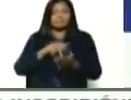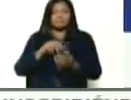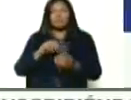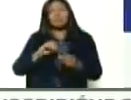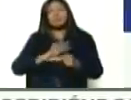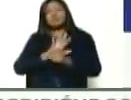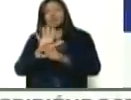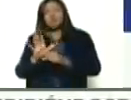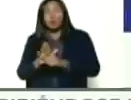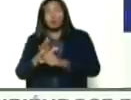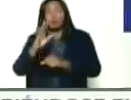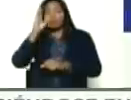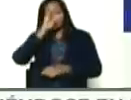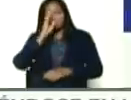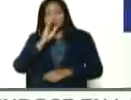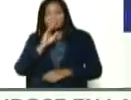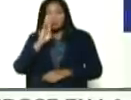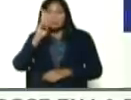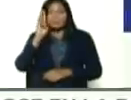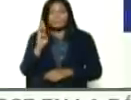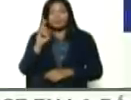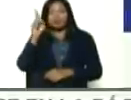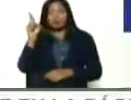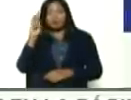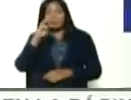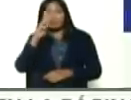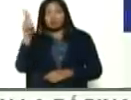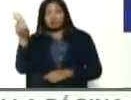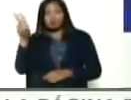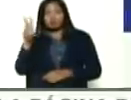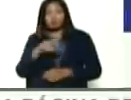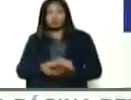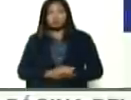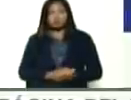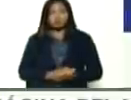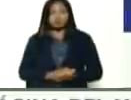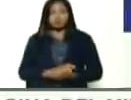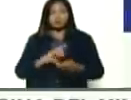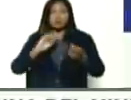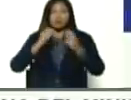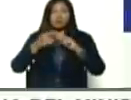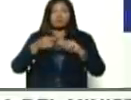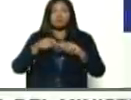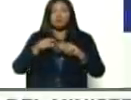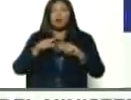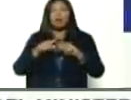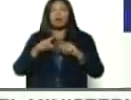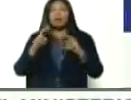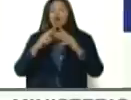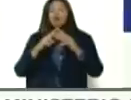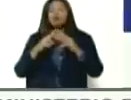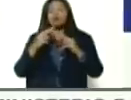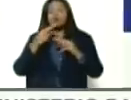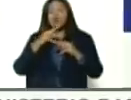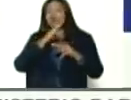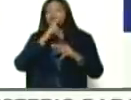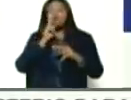brasileras p1 y p2 las variantes bolsonaro mejor conocidas así en el mundo